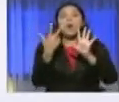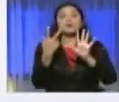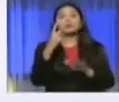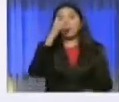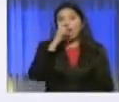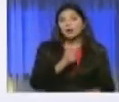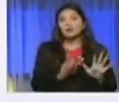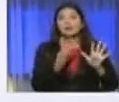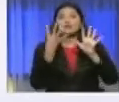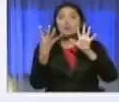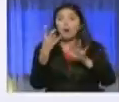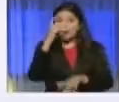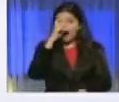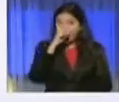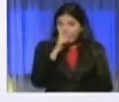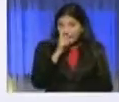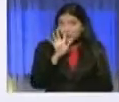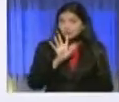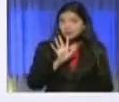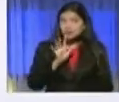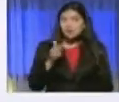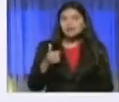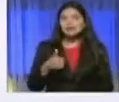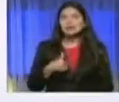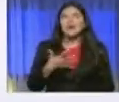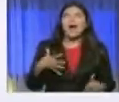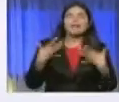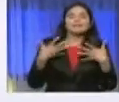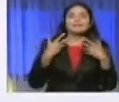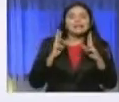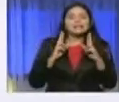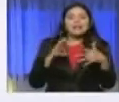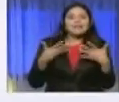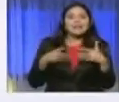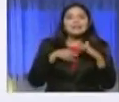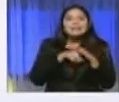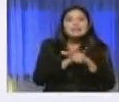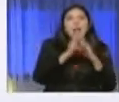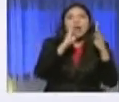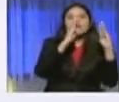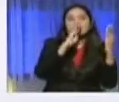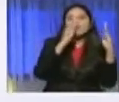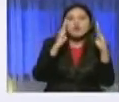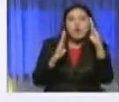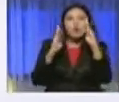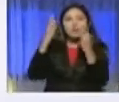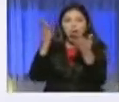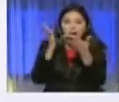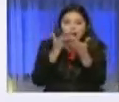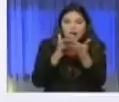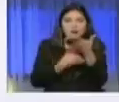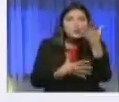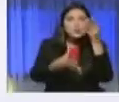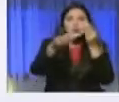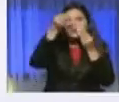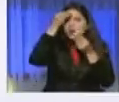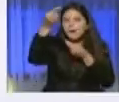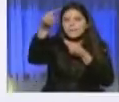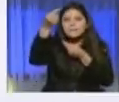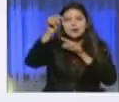8 años, 9 años. Y bueno, eso era un regalo, porque esa biblioteca me la aprendí de